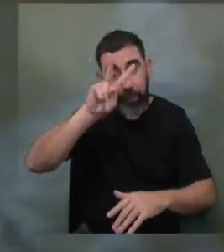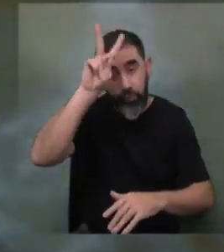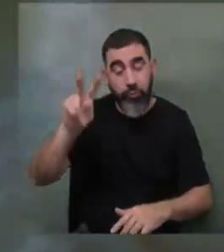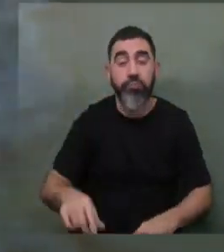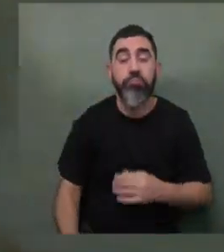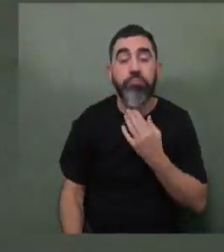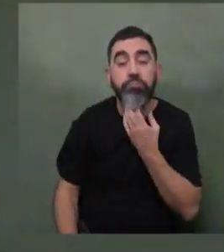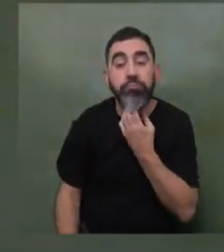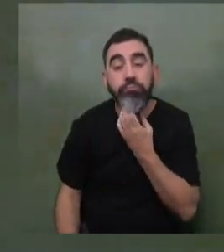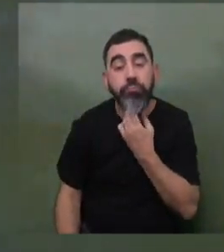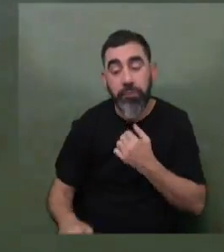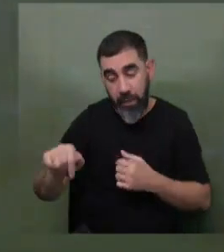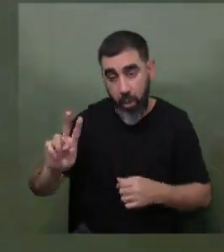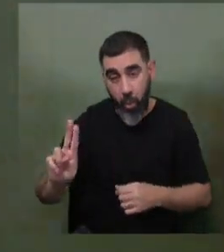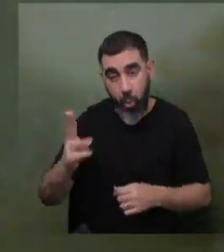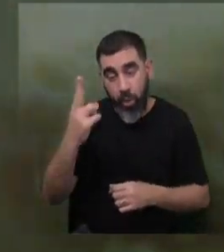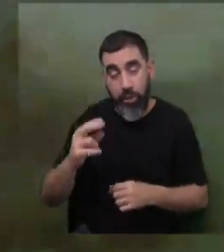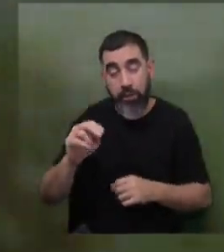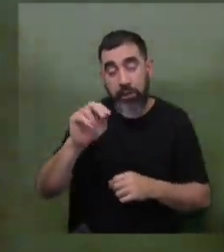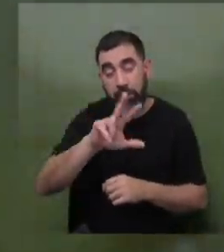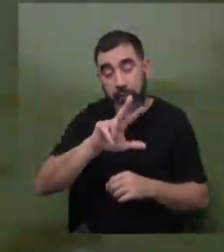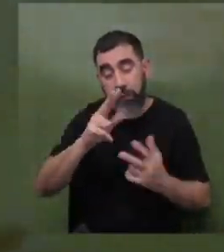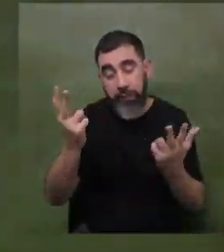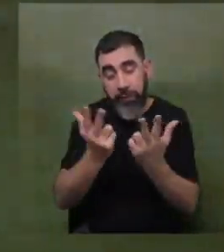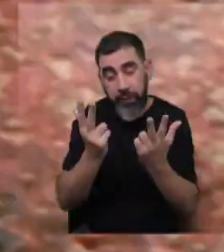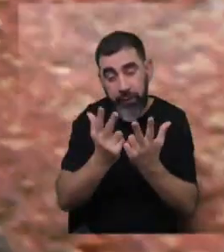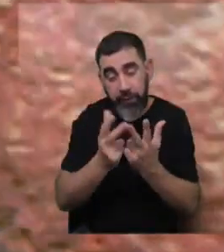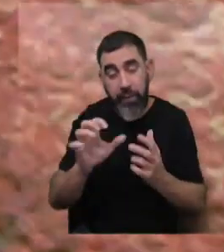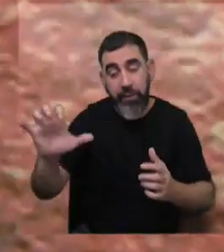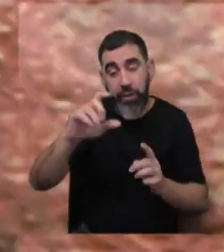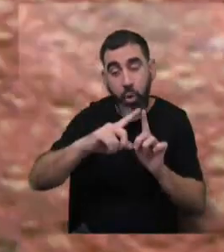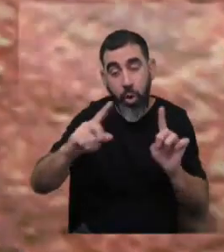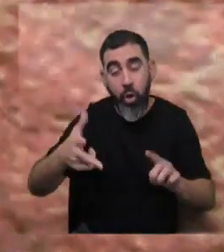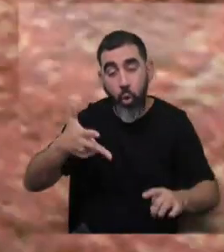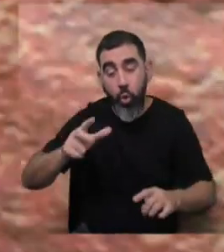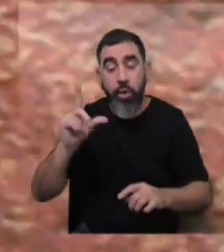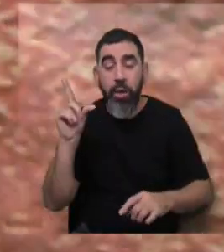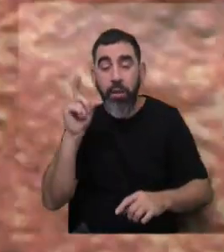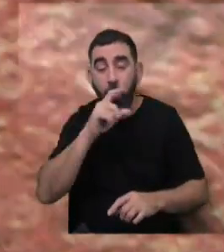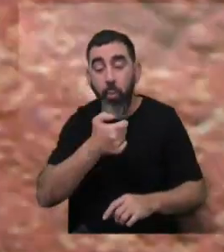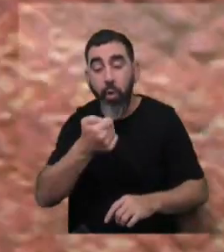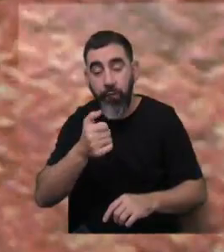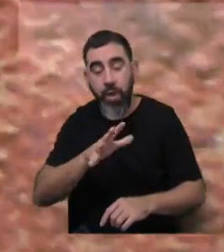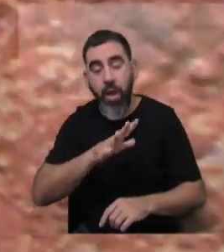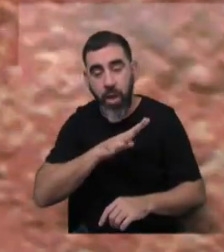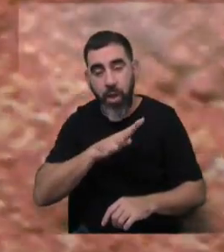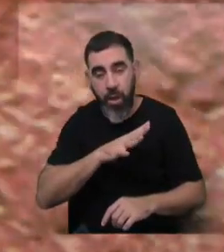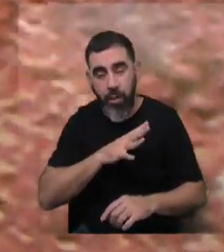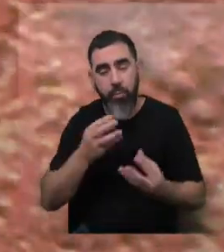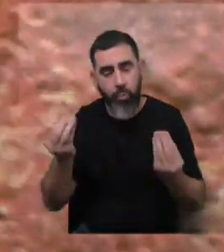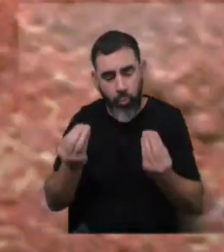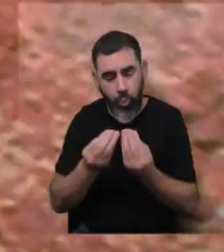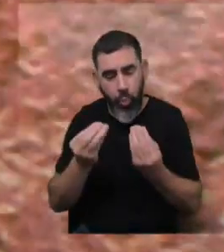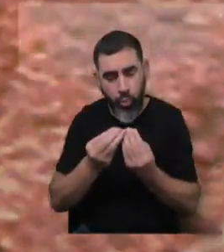en esta parte de Uruguay, 33, Cerro Largo, Rocha, Tacuarembó, Rivera, había mucho